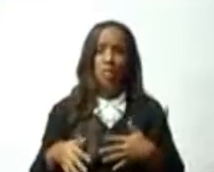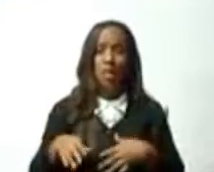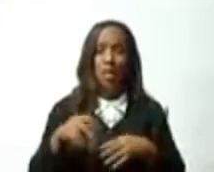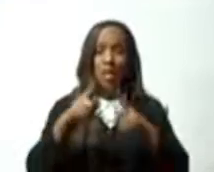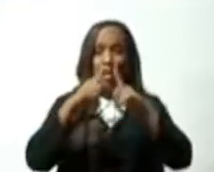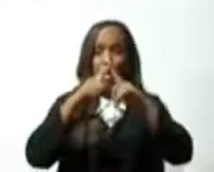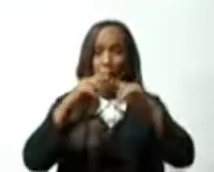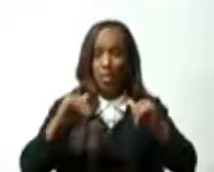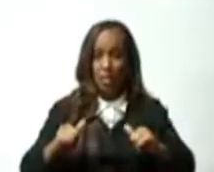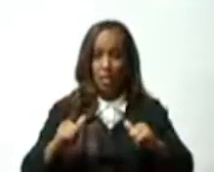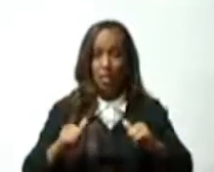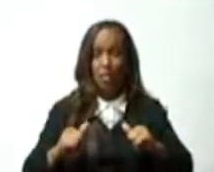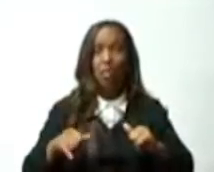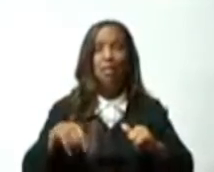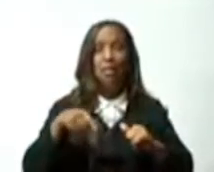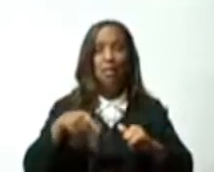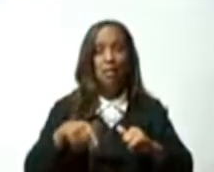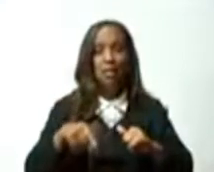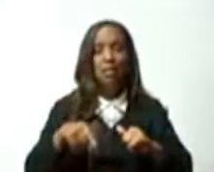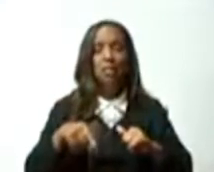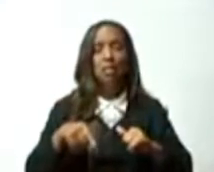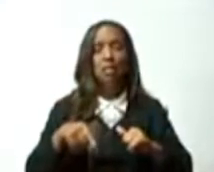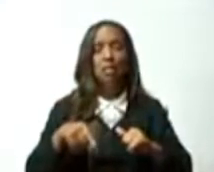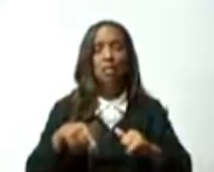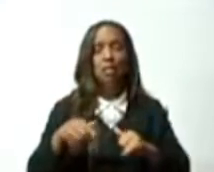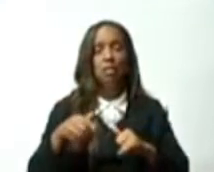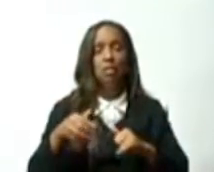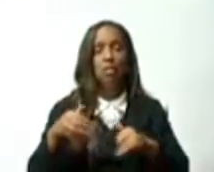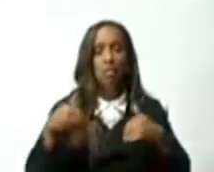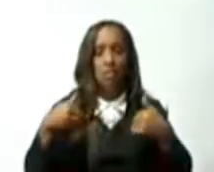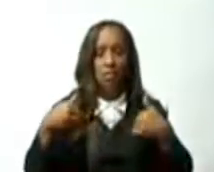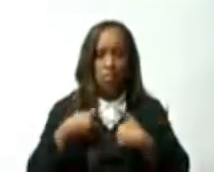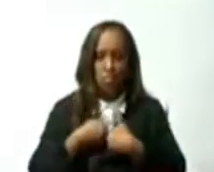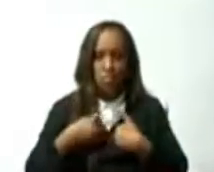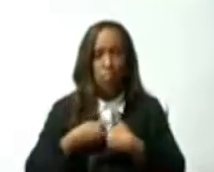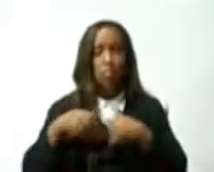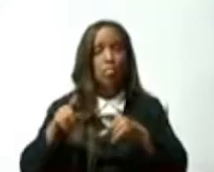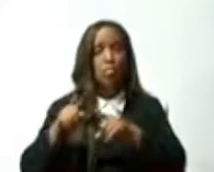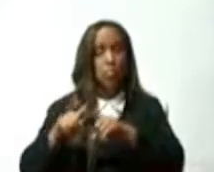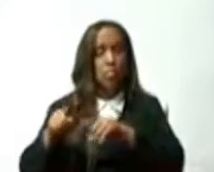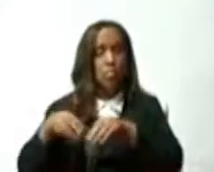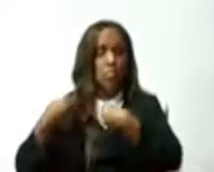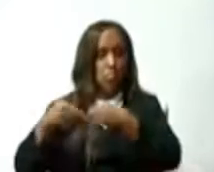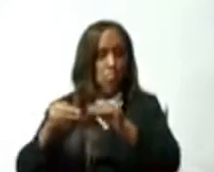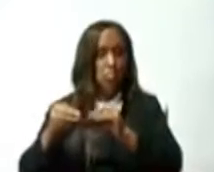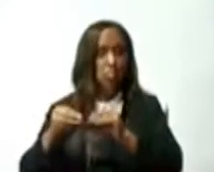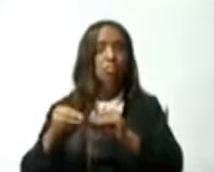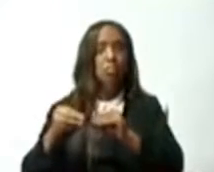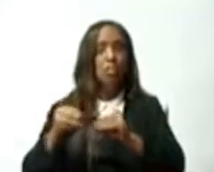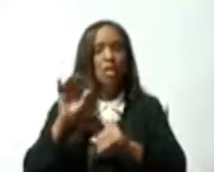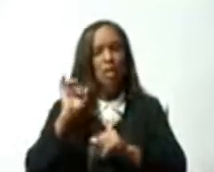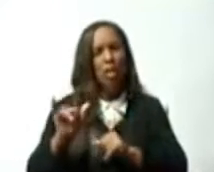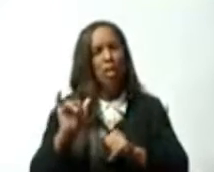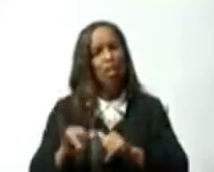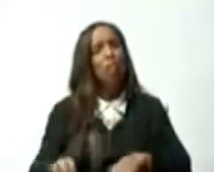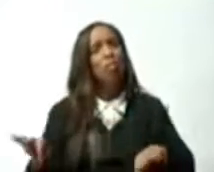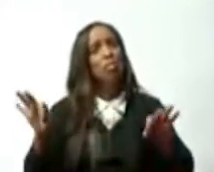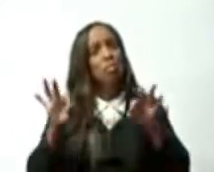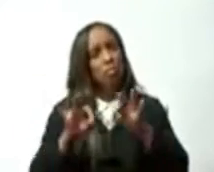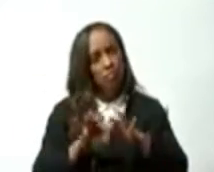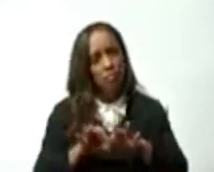provincia turística, somos una provincia ganadera, y ahí está Hanle, que es ganadero también. De manera